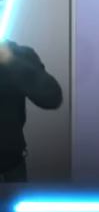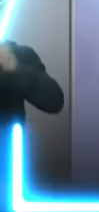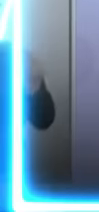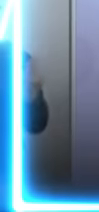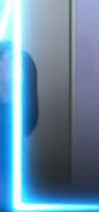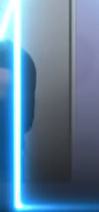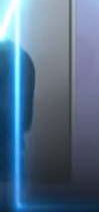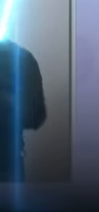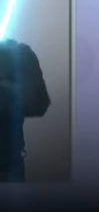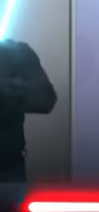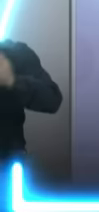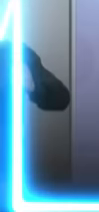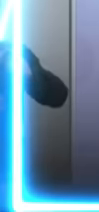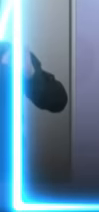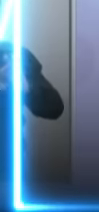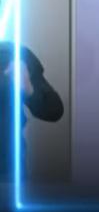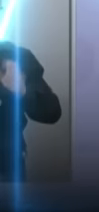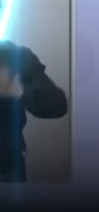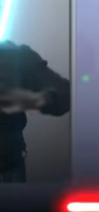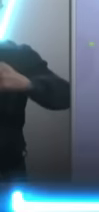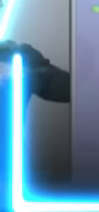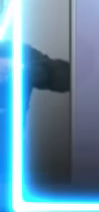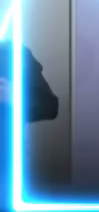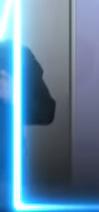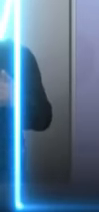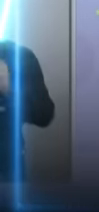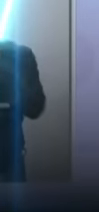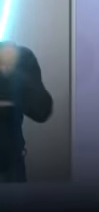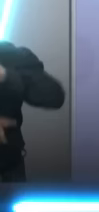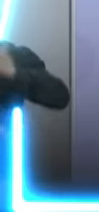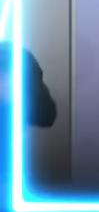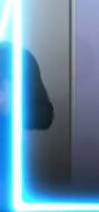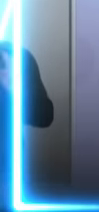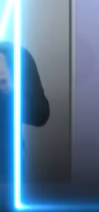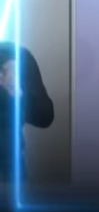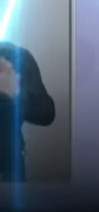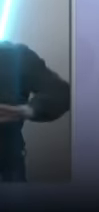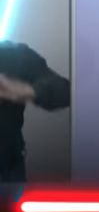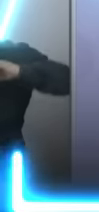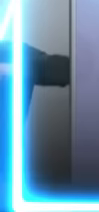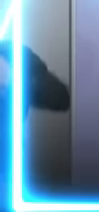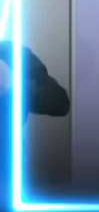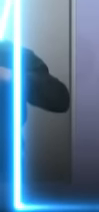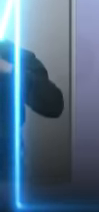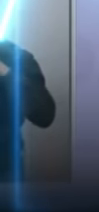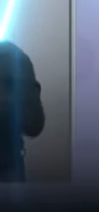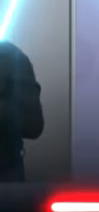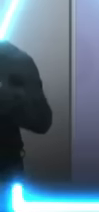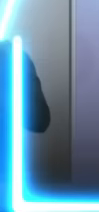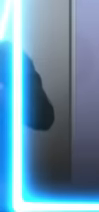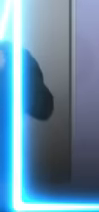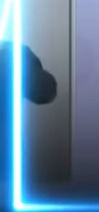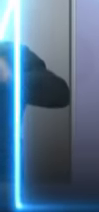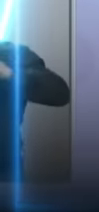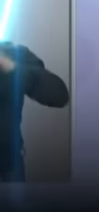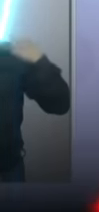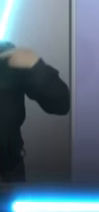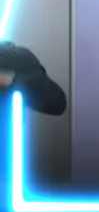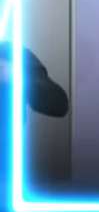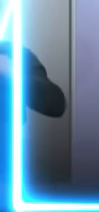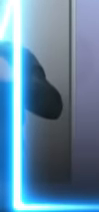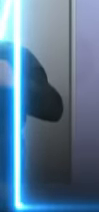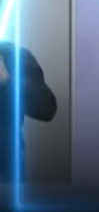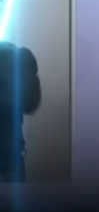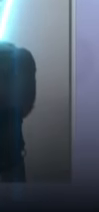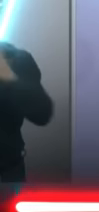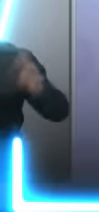sin intermediarios y sin condicionamientos y amenazas. Nunca te volverán a presionar, mujer, maestro, y todos aquellos a los